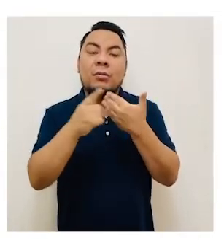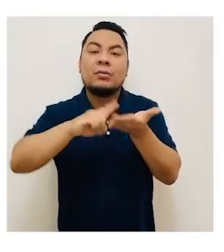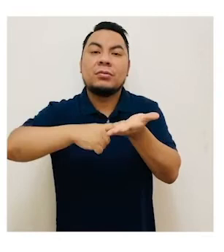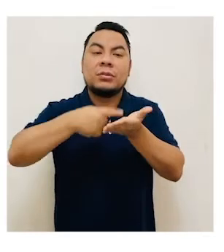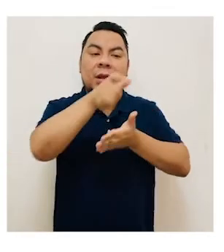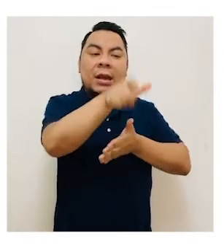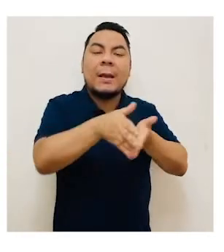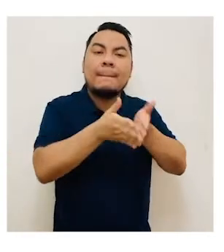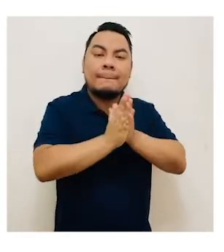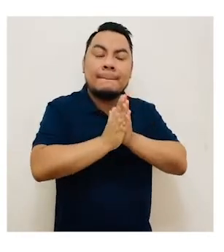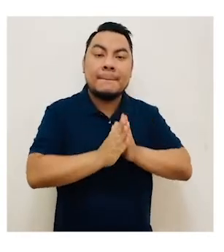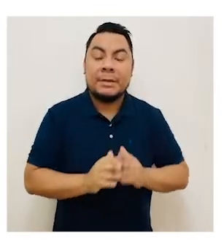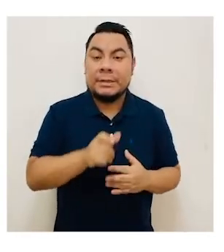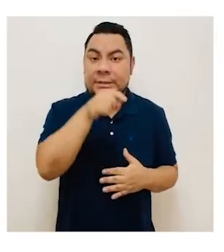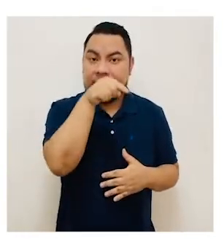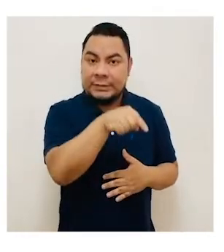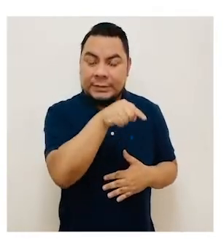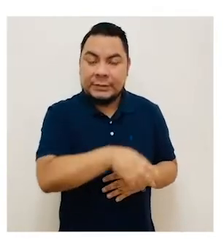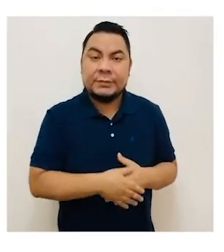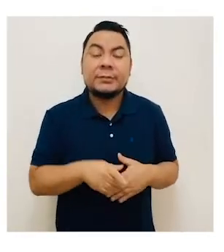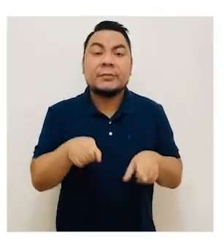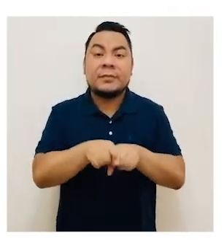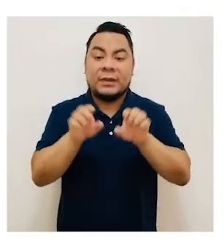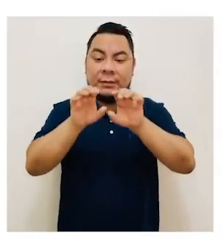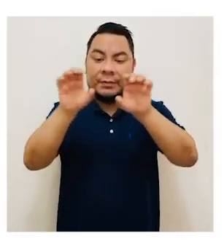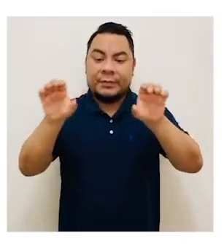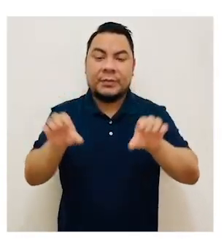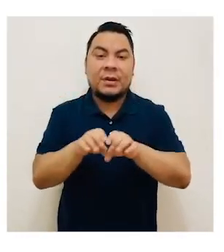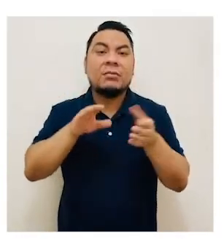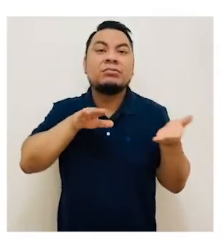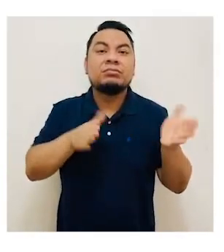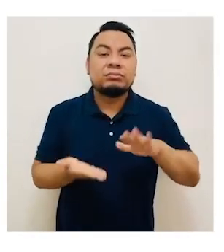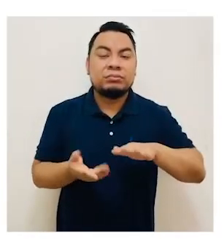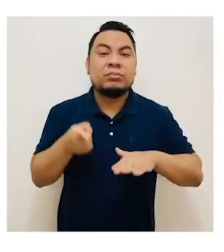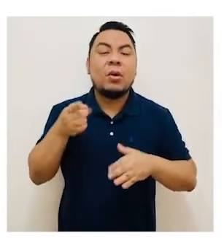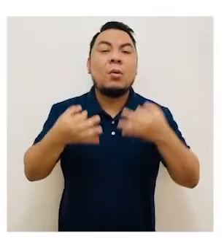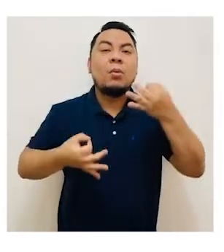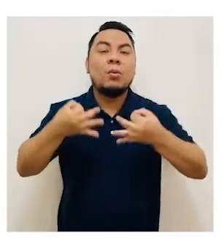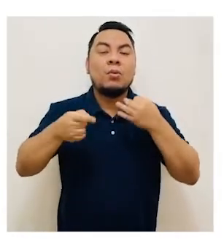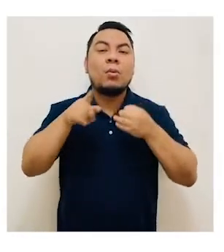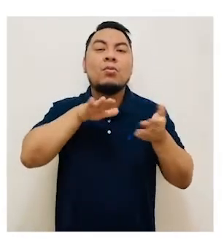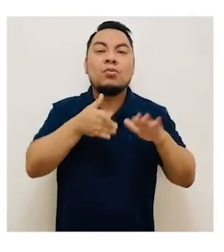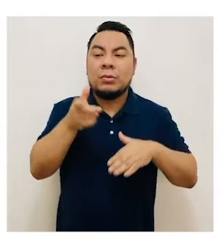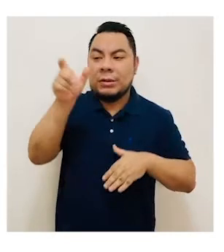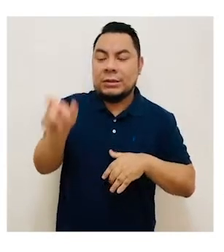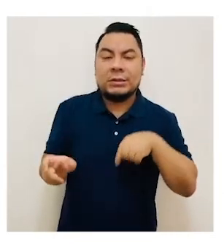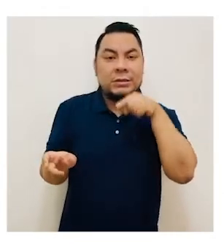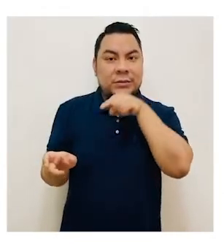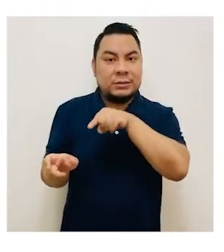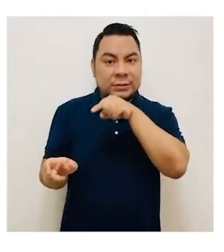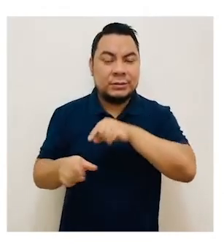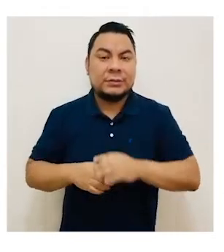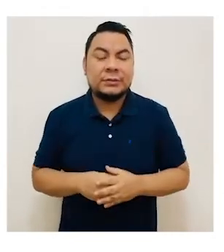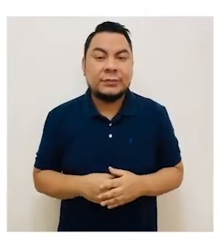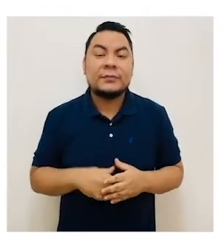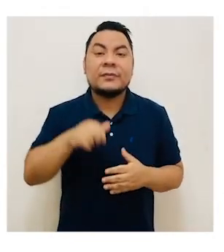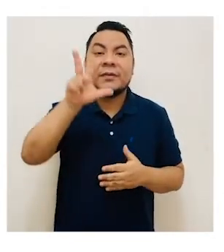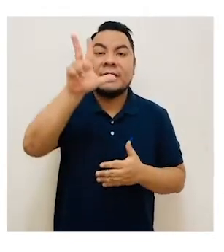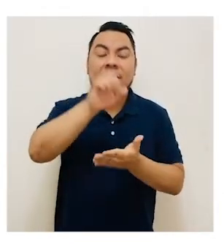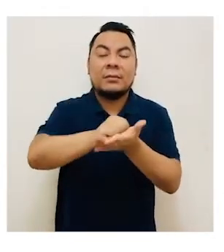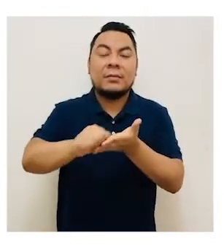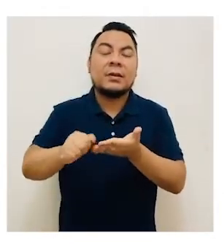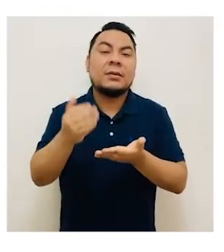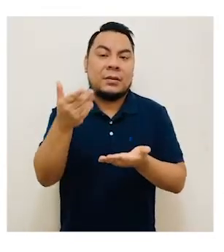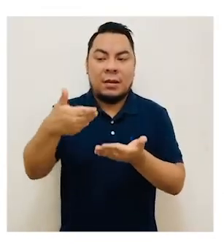del documento de identidad del solicitante, heredero. Partida de defunción o declaración judicial de muerte presunta del